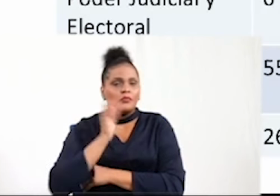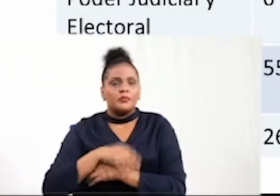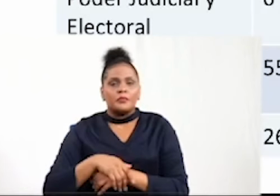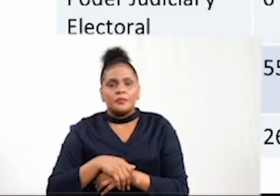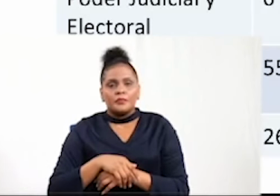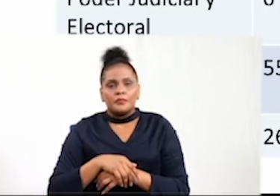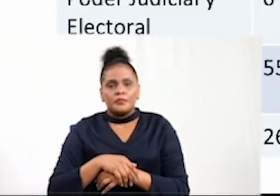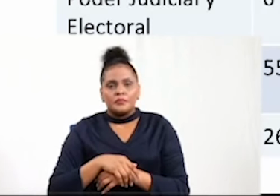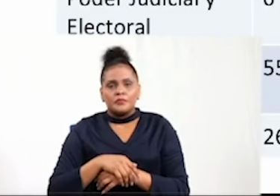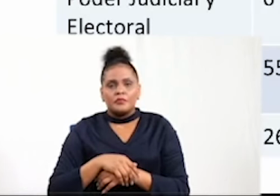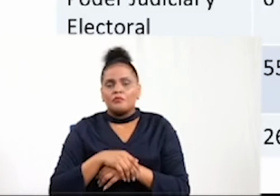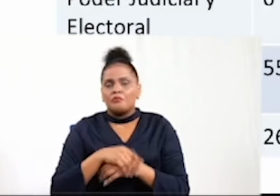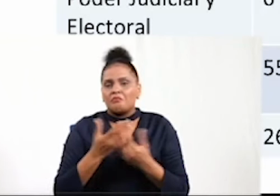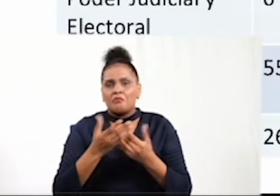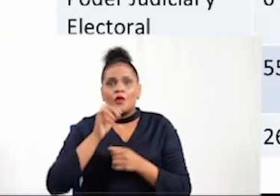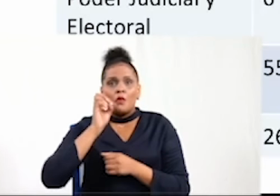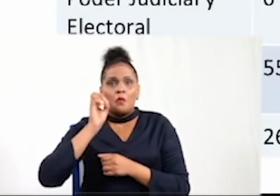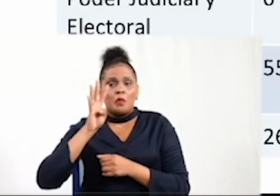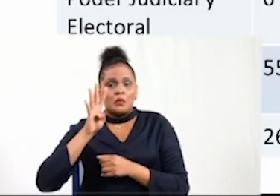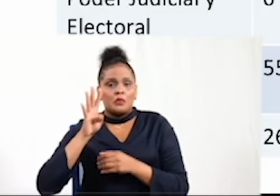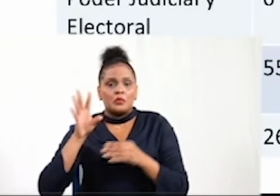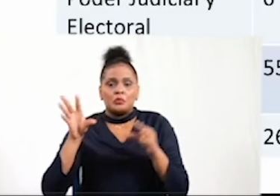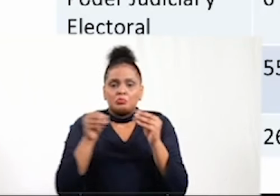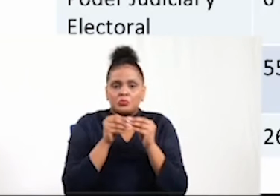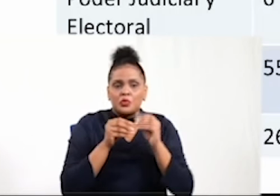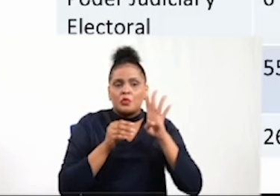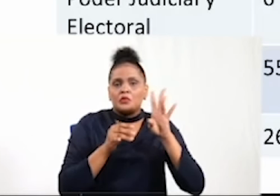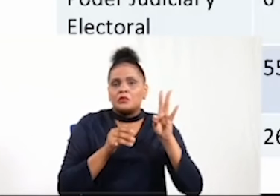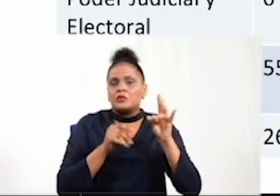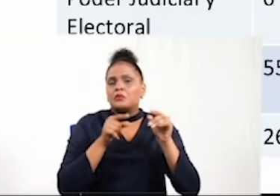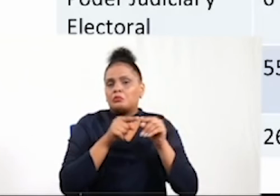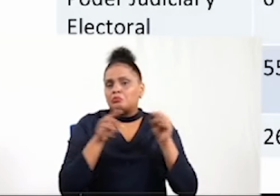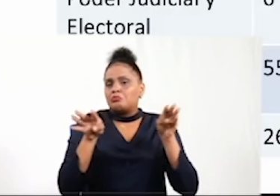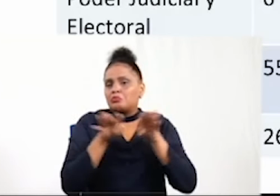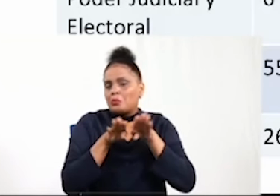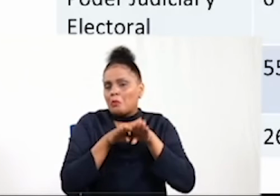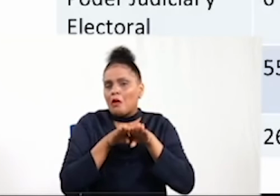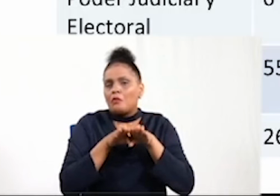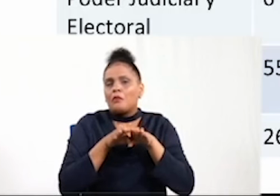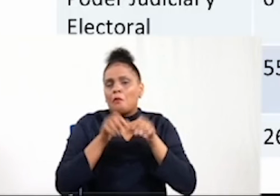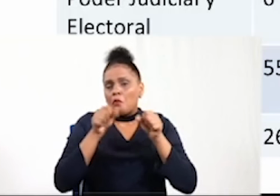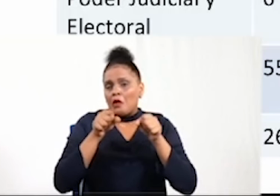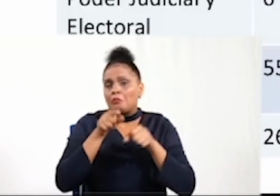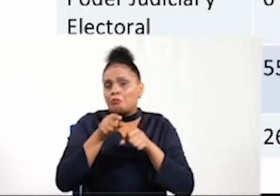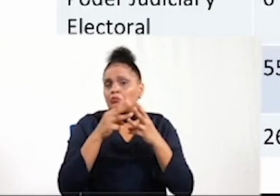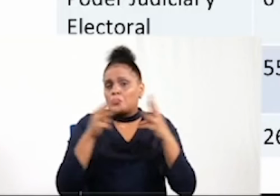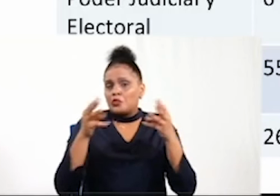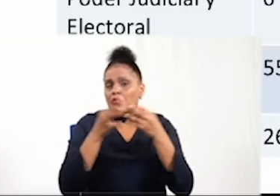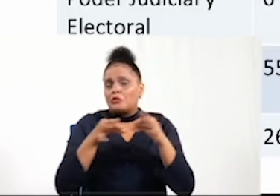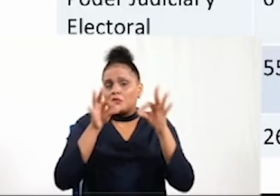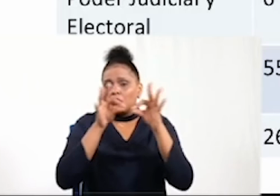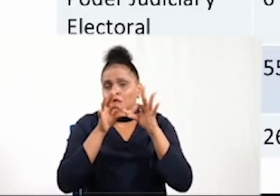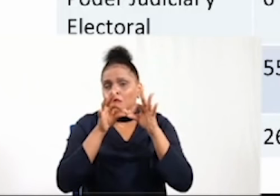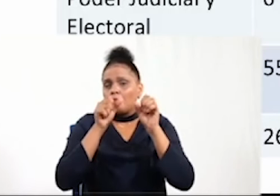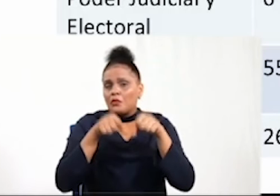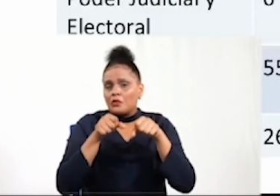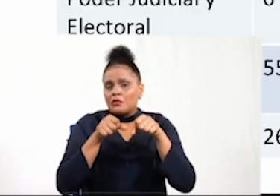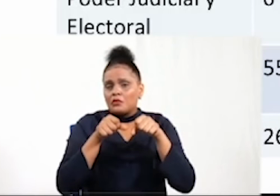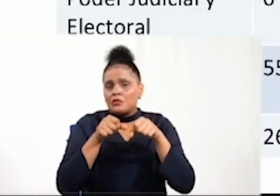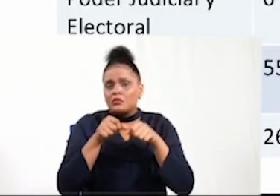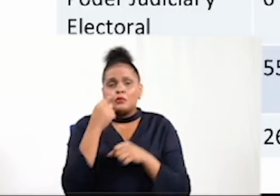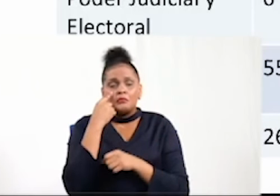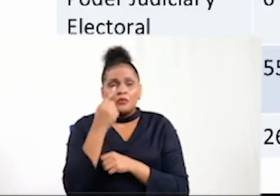ciento versus 47 48% no es un hallazgo interesante no porque este indicador es uno